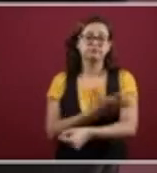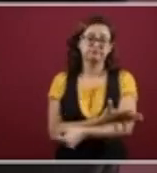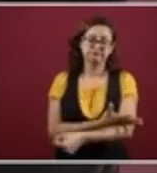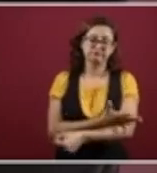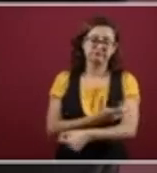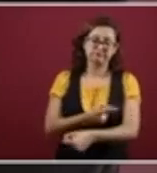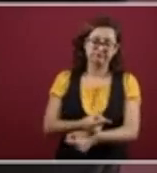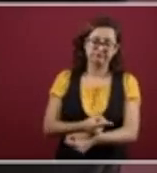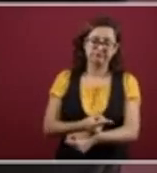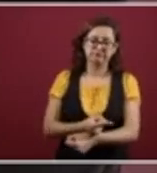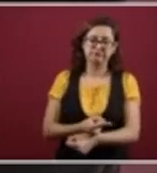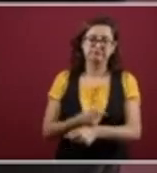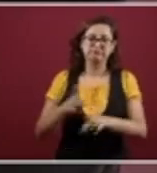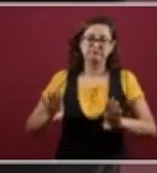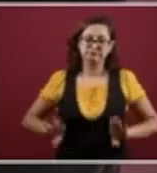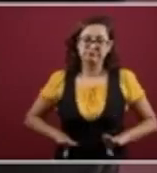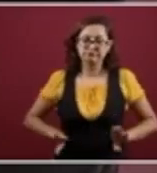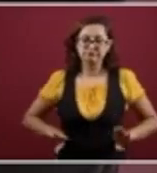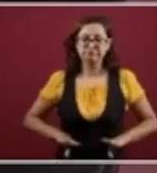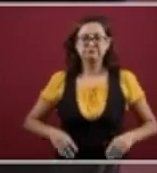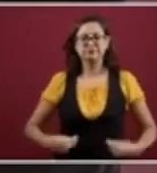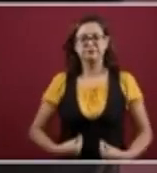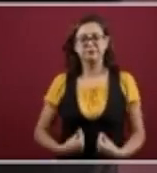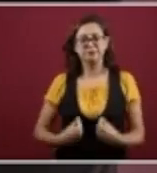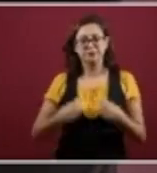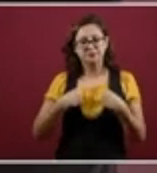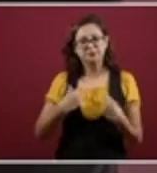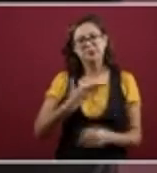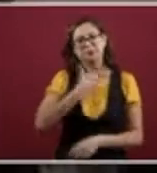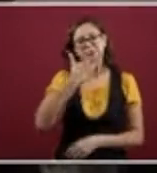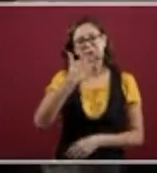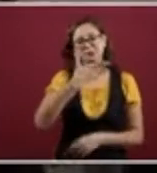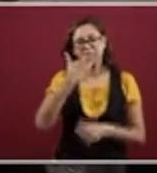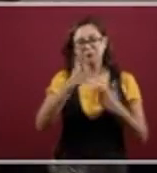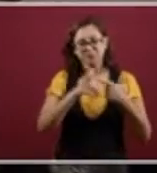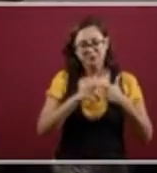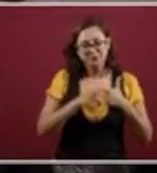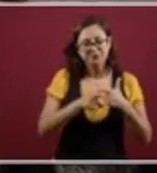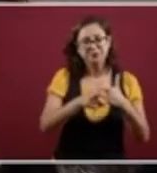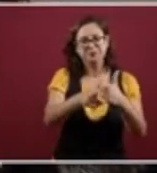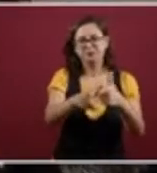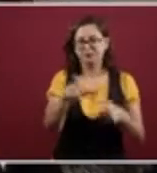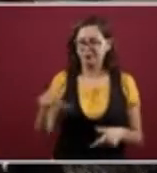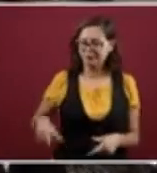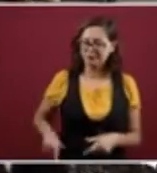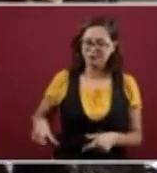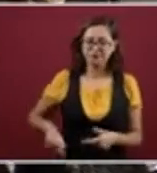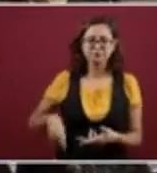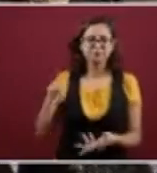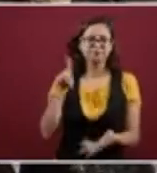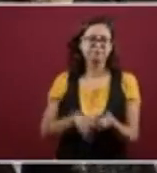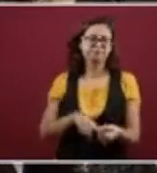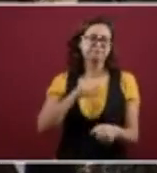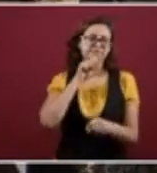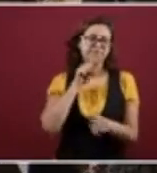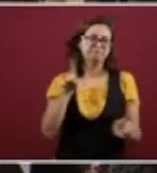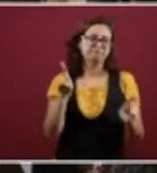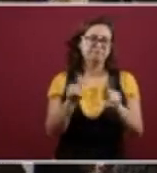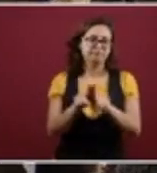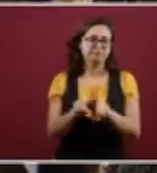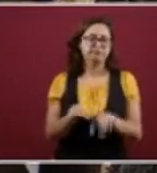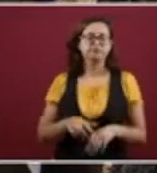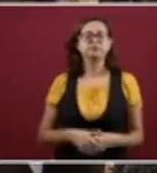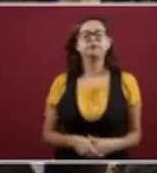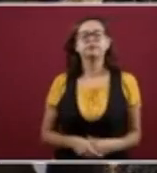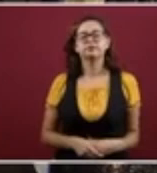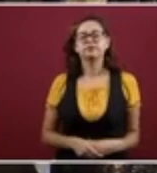honestidad como forma de vida y como forma de gobierno. Explicó que con este programa de ciudadanos alertadores se